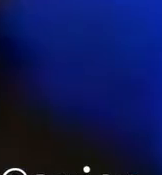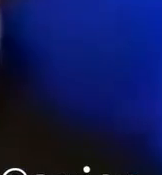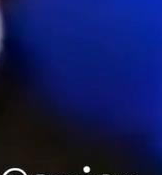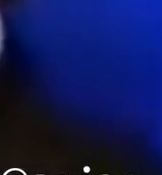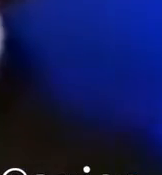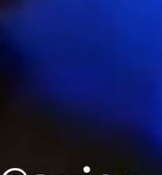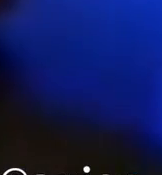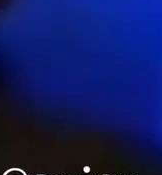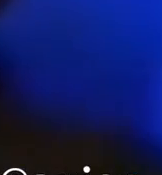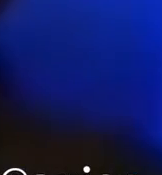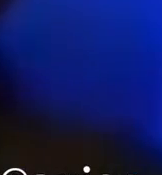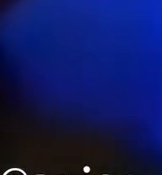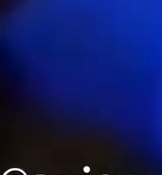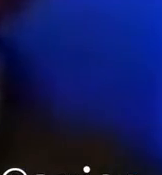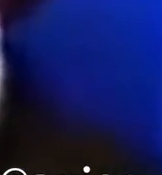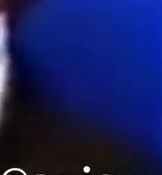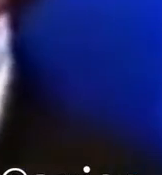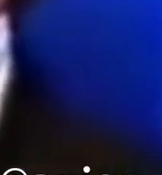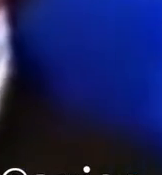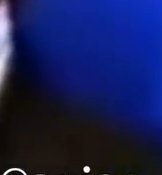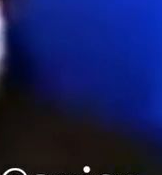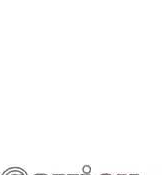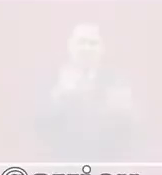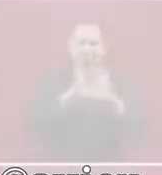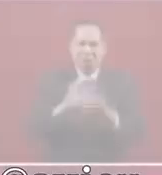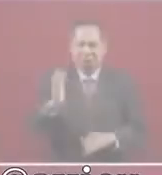Que no puedes engañarme.